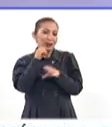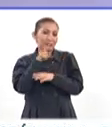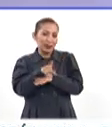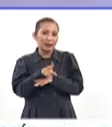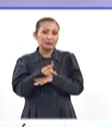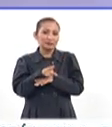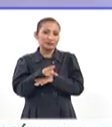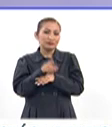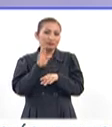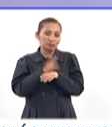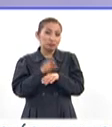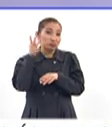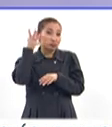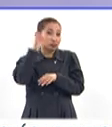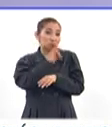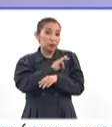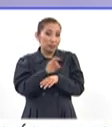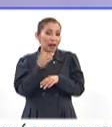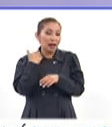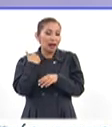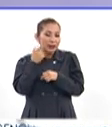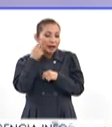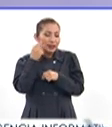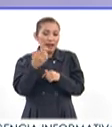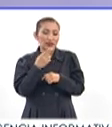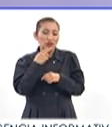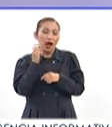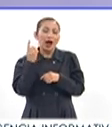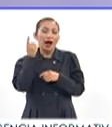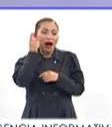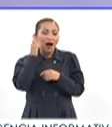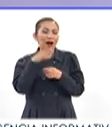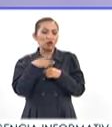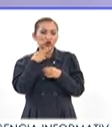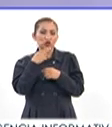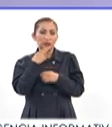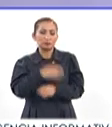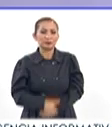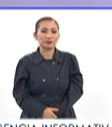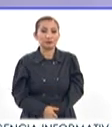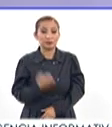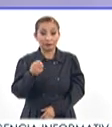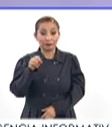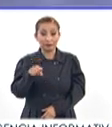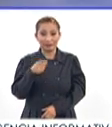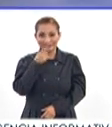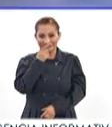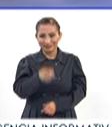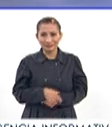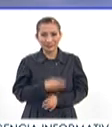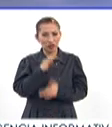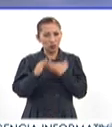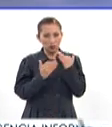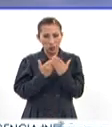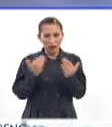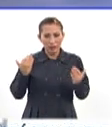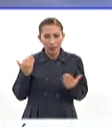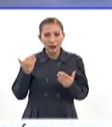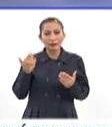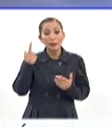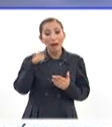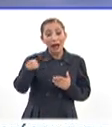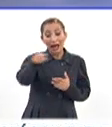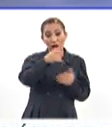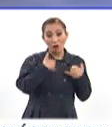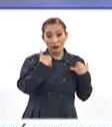también tenemos más posibilidades de entenderlos y apropiárnoslos. Creo que es muy importante eso que comentas, además de todo lo que ya dijiste, que para